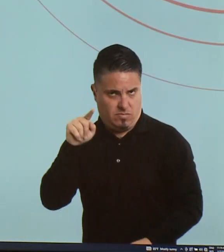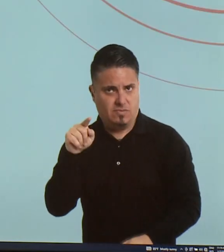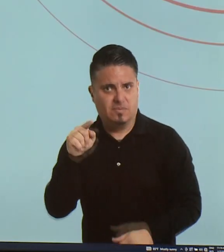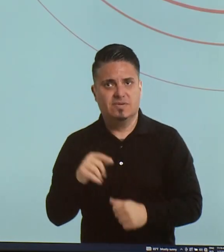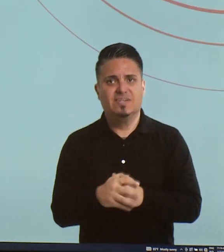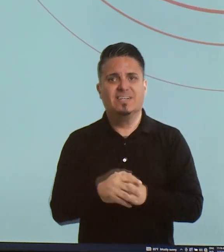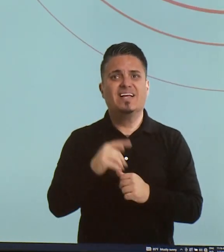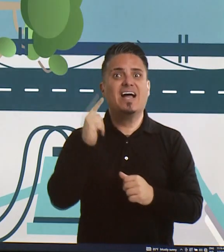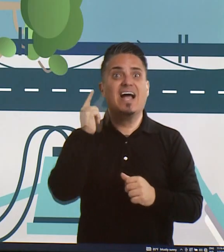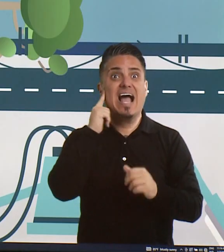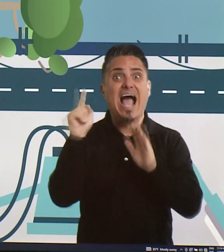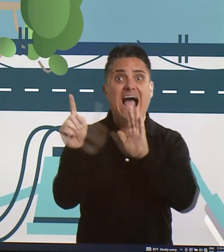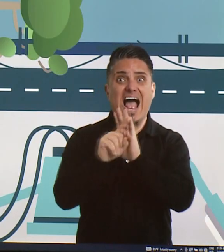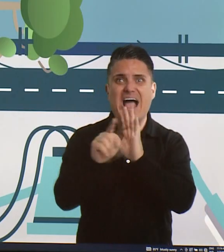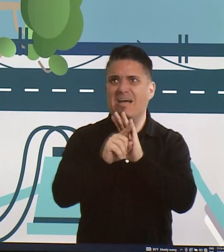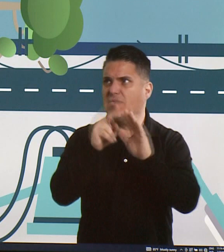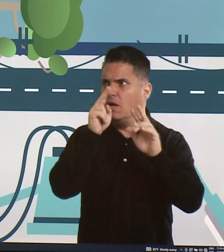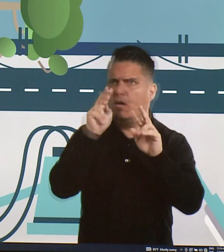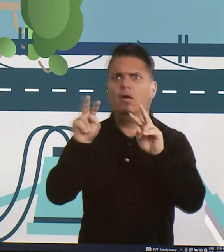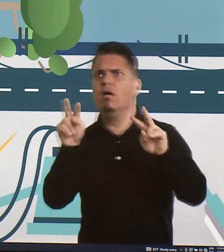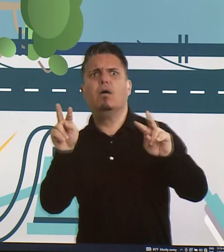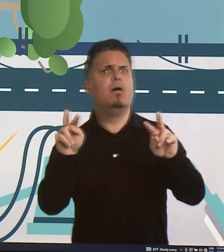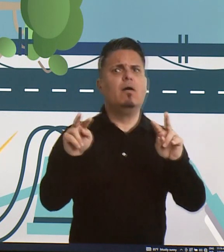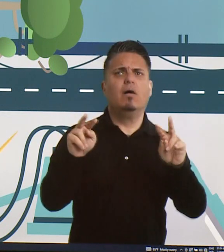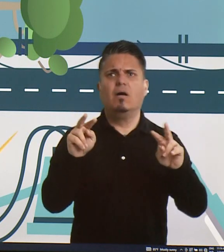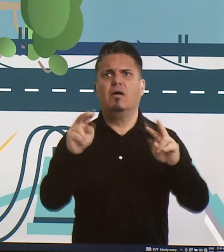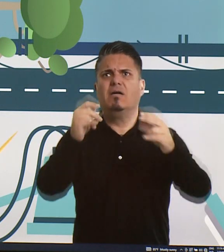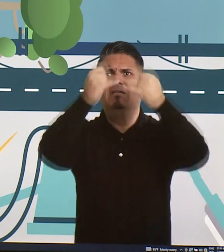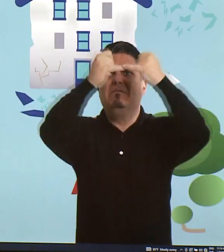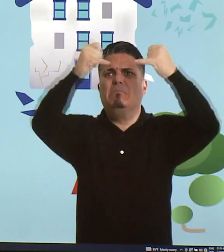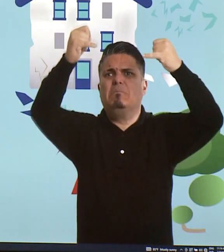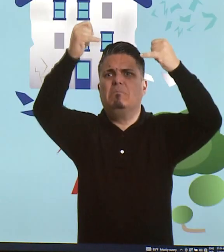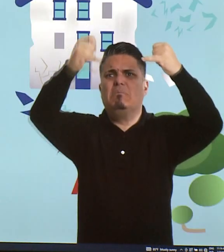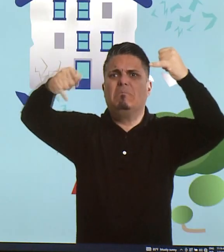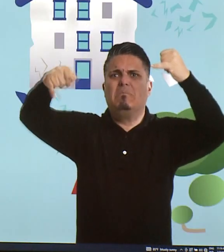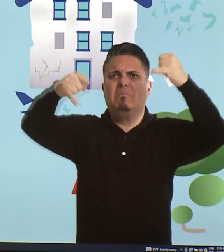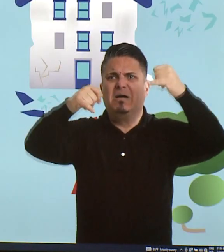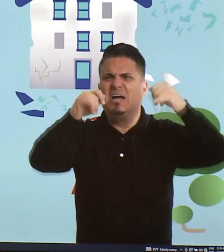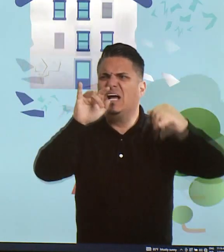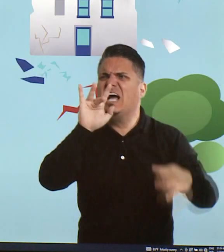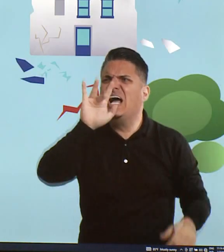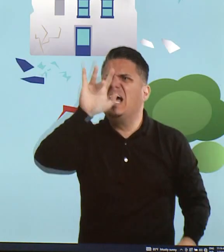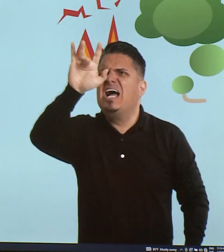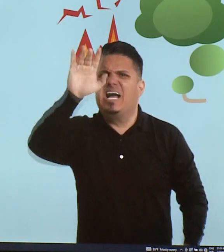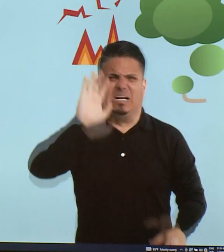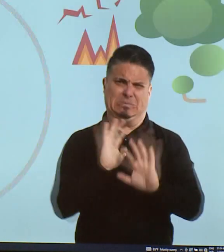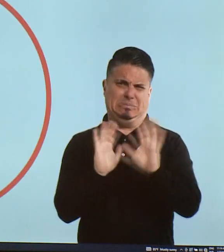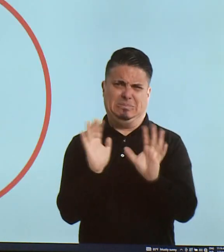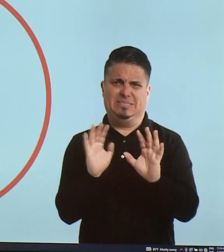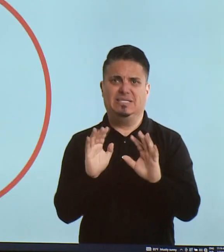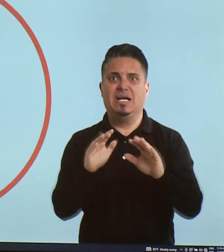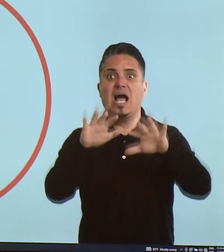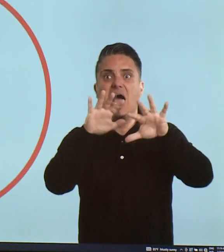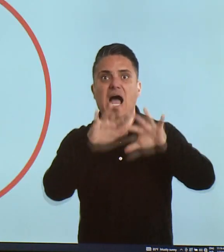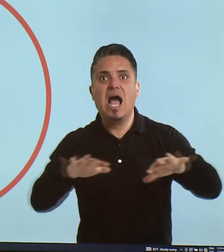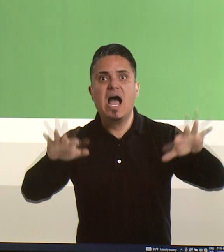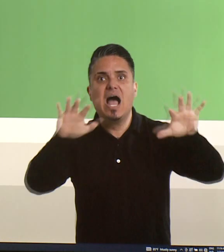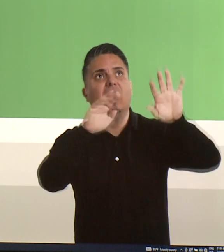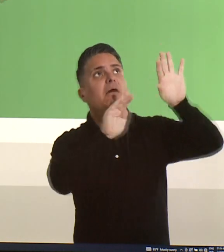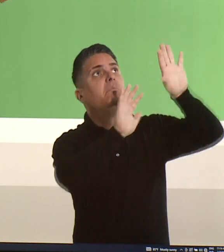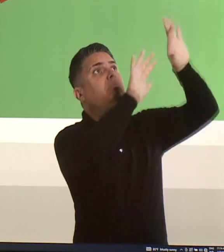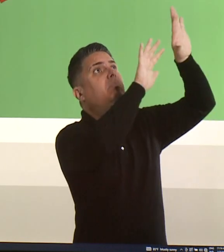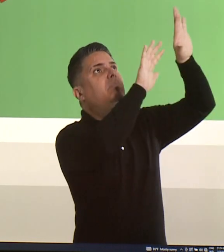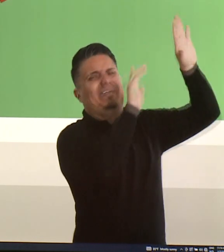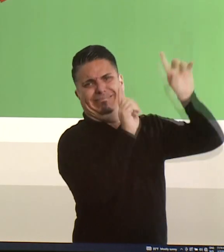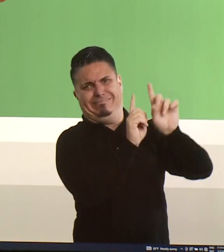Caribe wave 2023 este año el simulacro contemplará un escenario novel ya que se trata de un tsunami provocado por